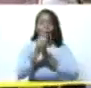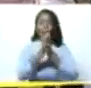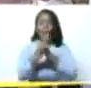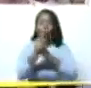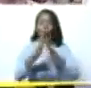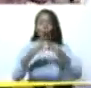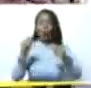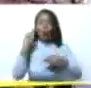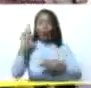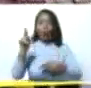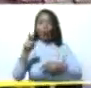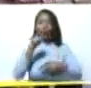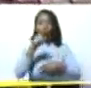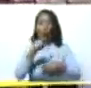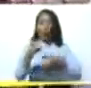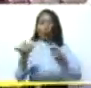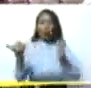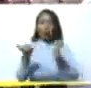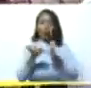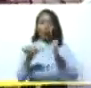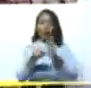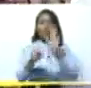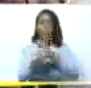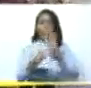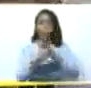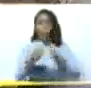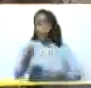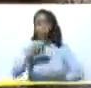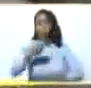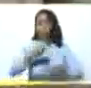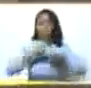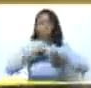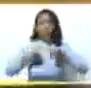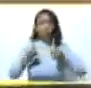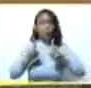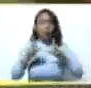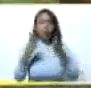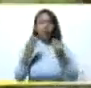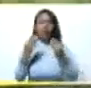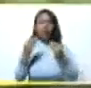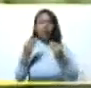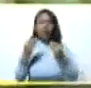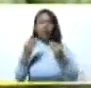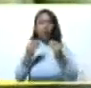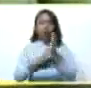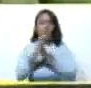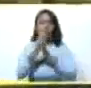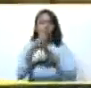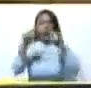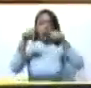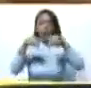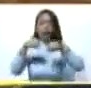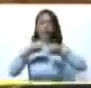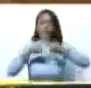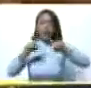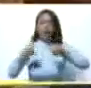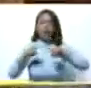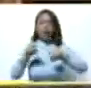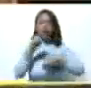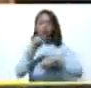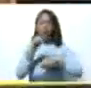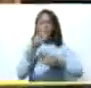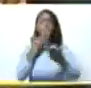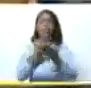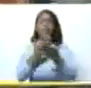dedico a lo Acércate textil, el micrófono. yo me dedico a lo textil, pero hay muchos emprendimientos acá, ¿Cuál es la petición diversos, exacta que me estás